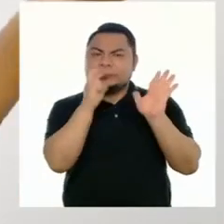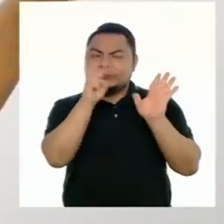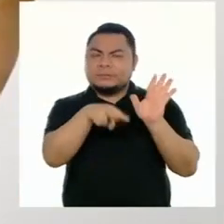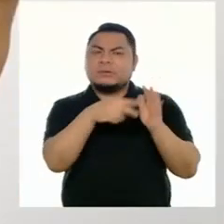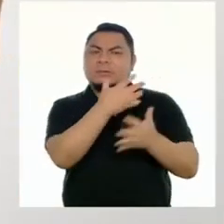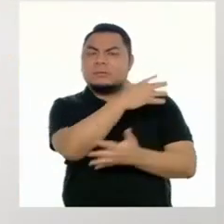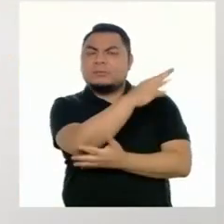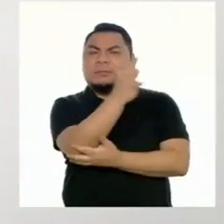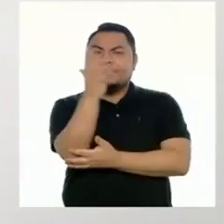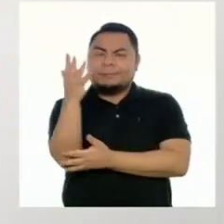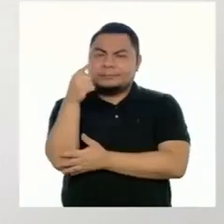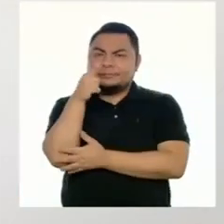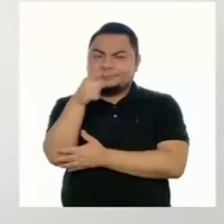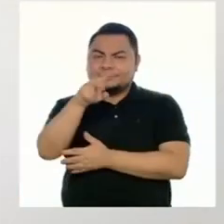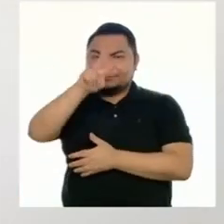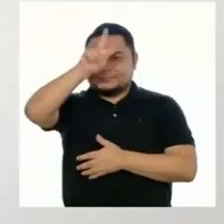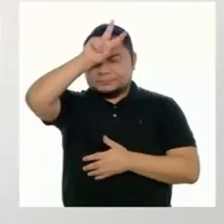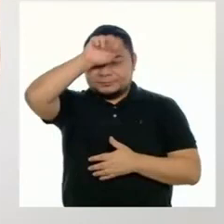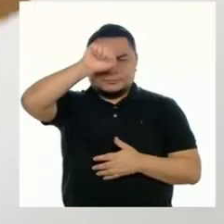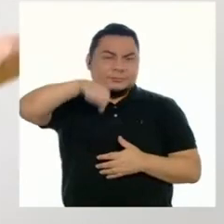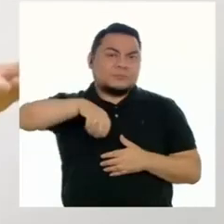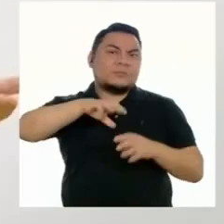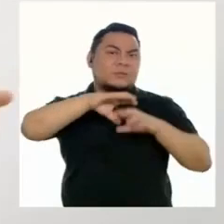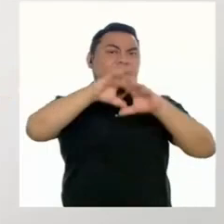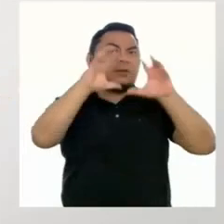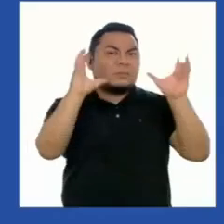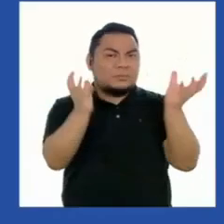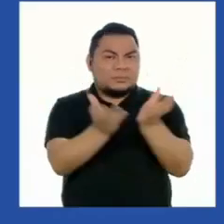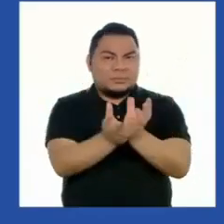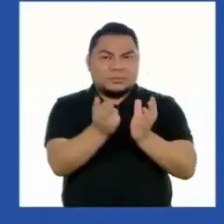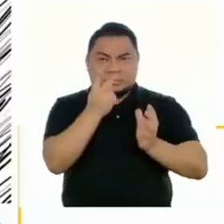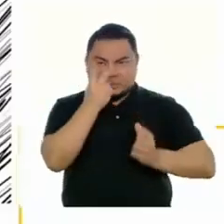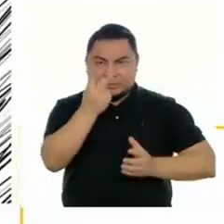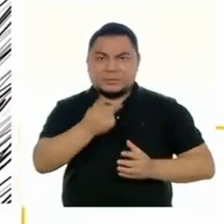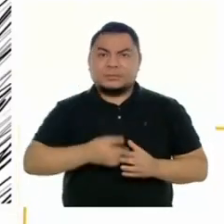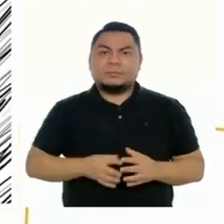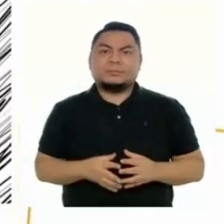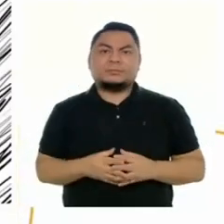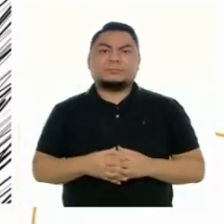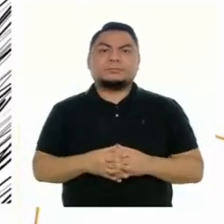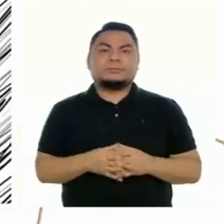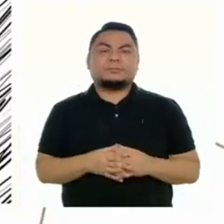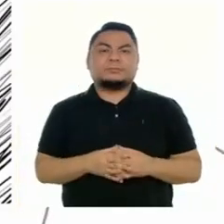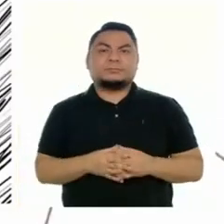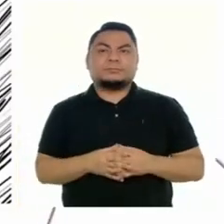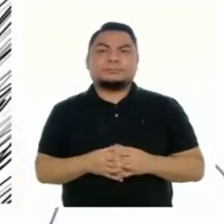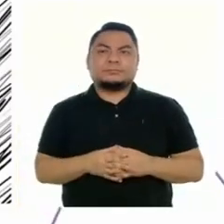la biodiversidad del Perú y del mundo.